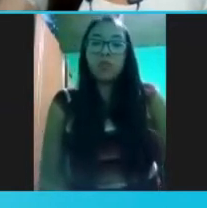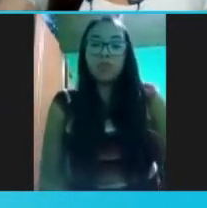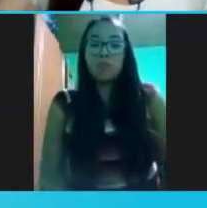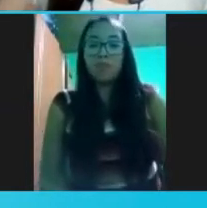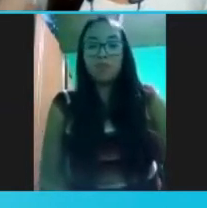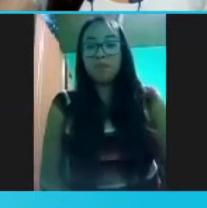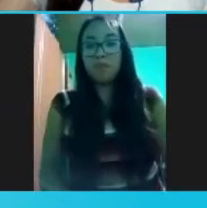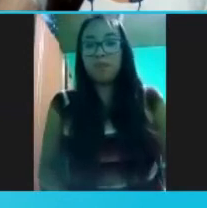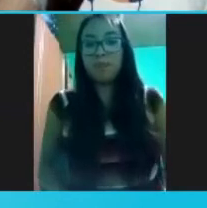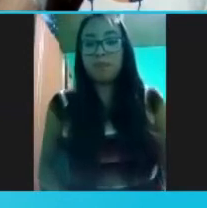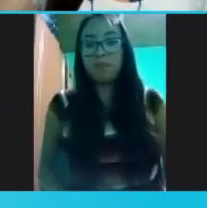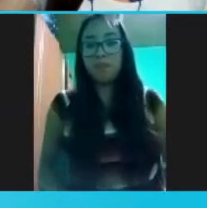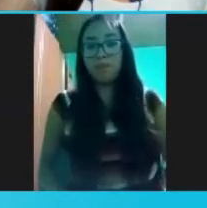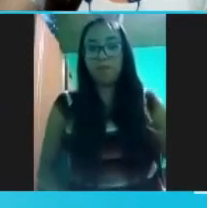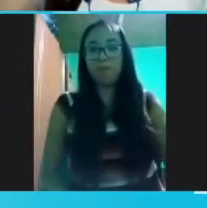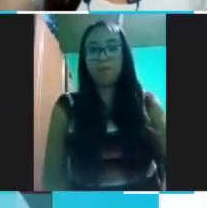es.